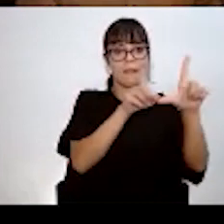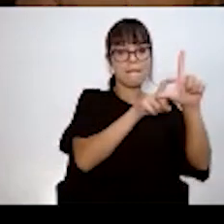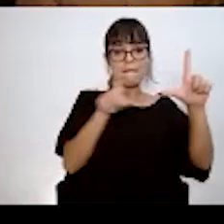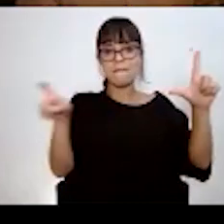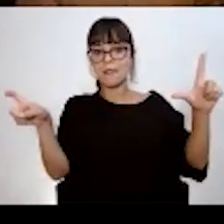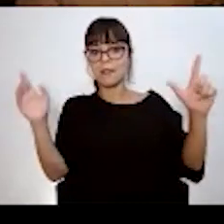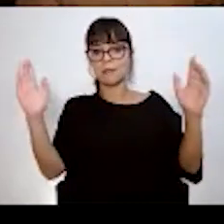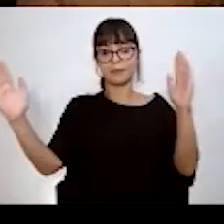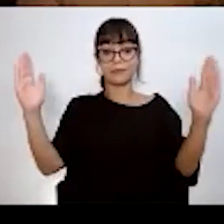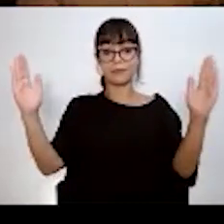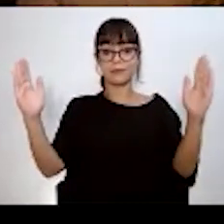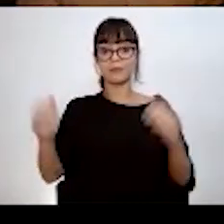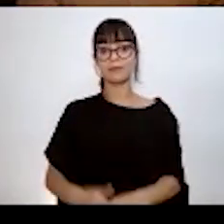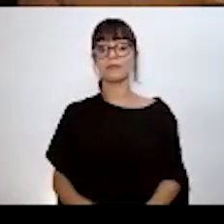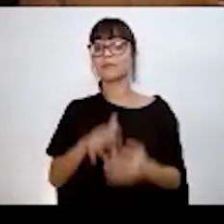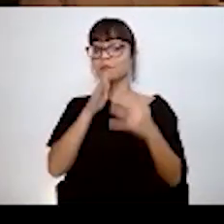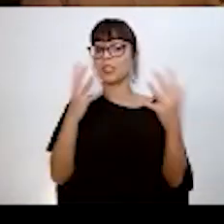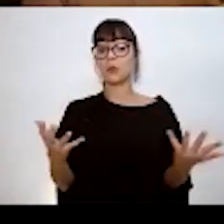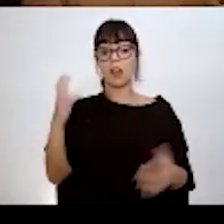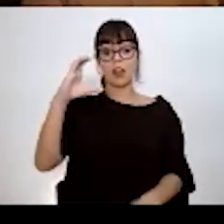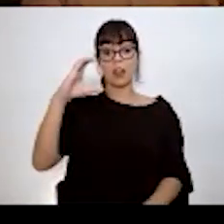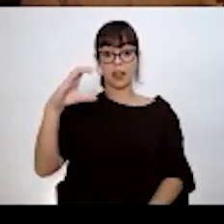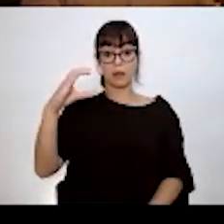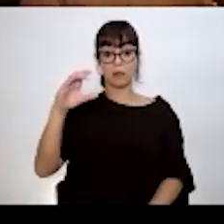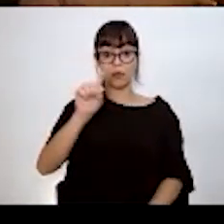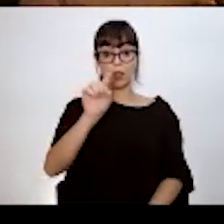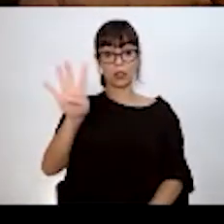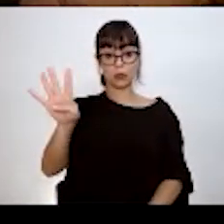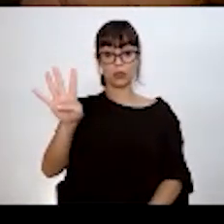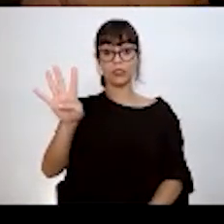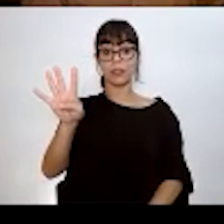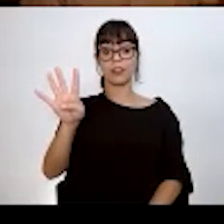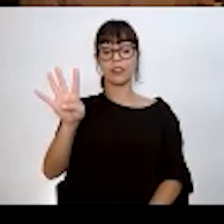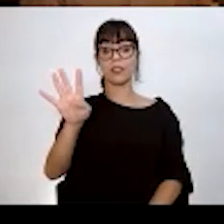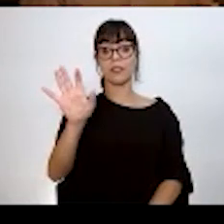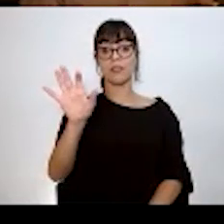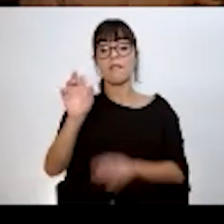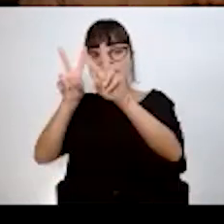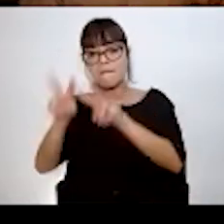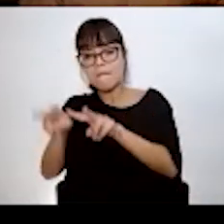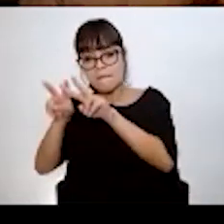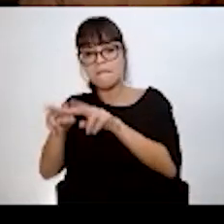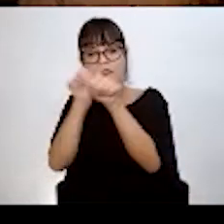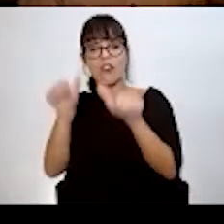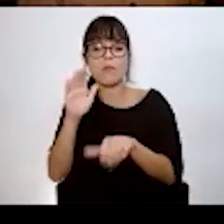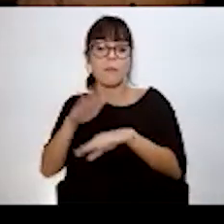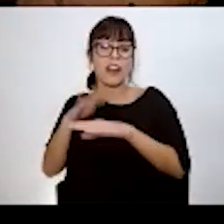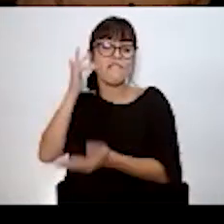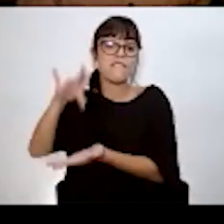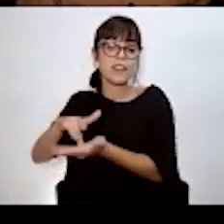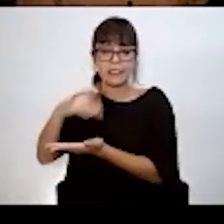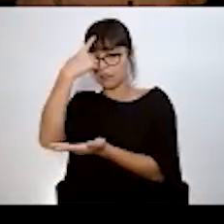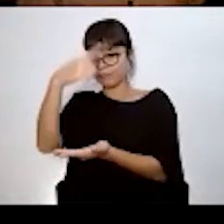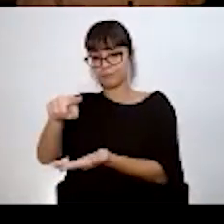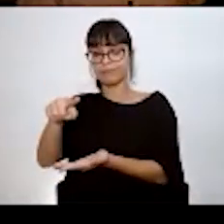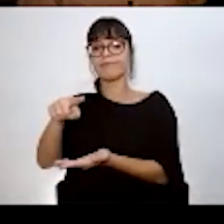no ya el carbono 14, ya las analíticas de radiométricas o cualquier fórmula de datación no